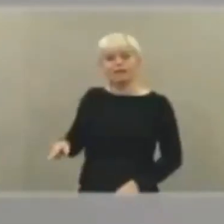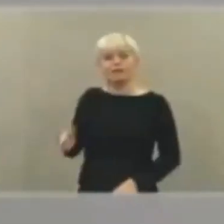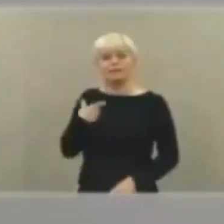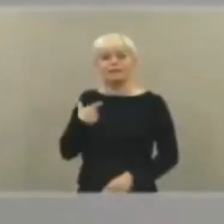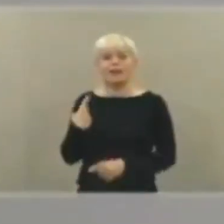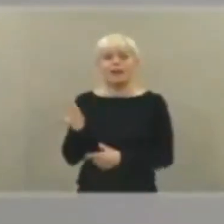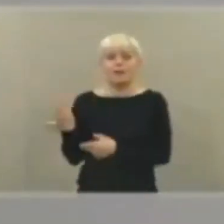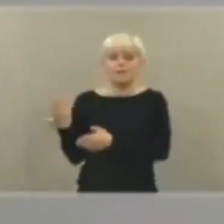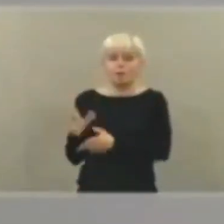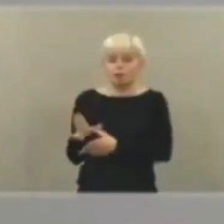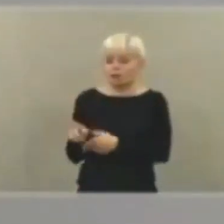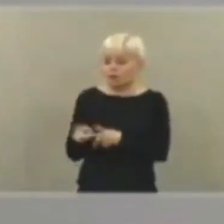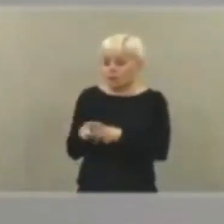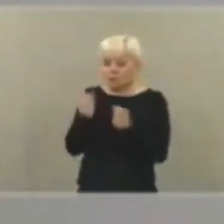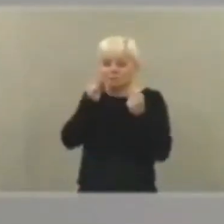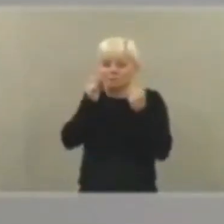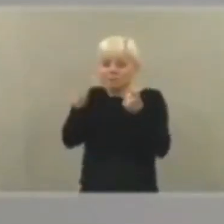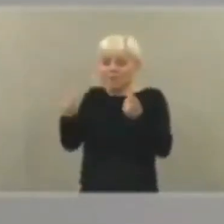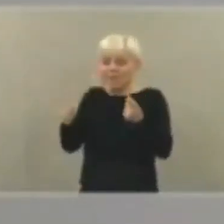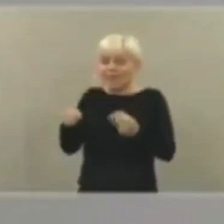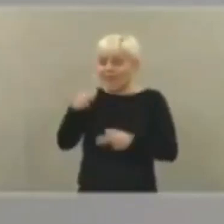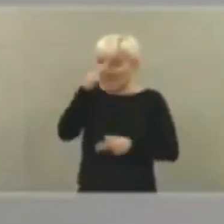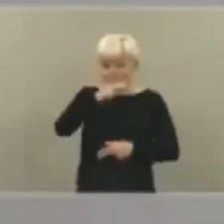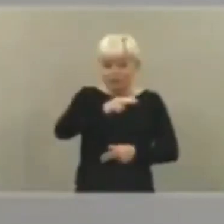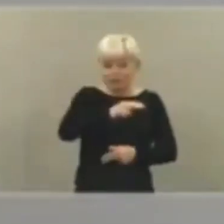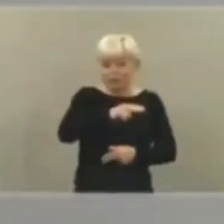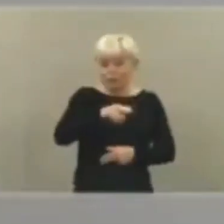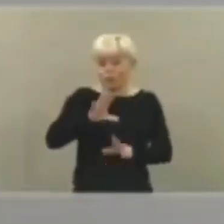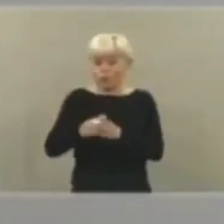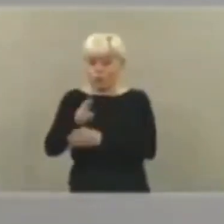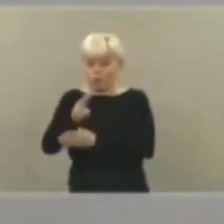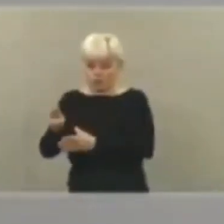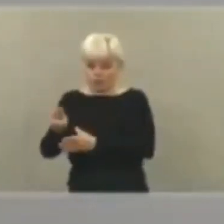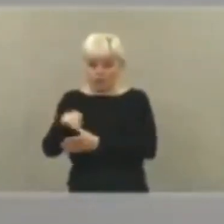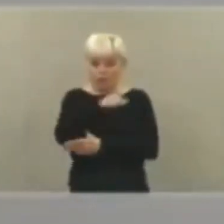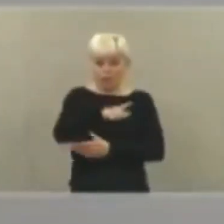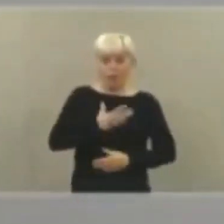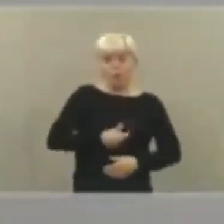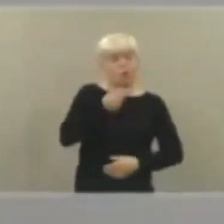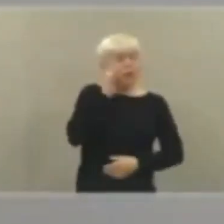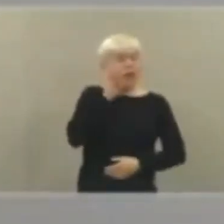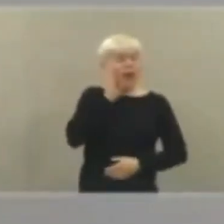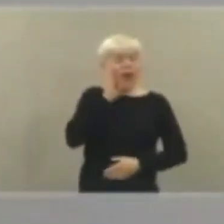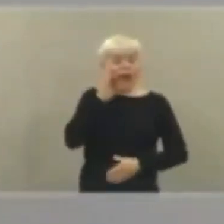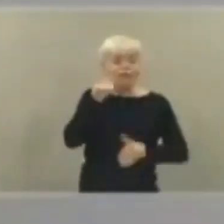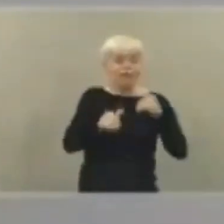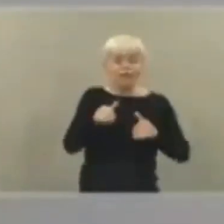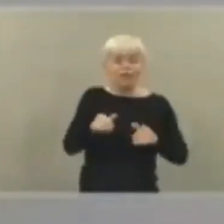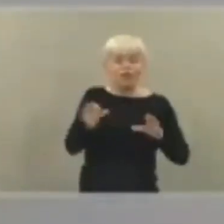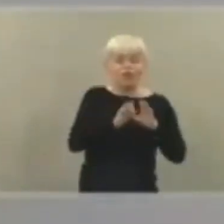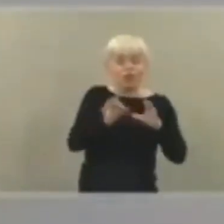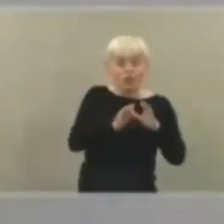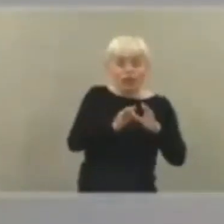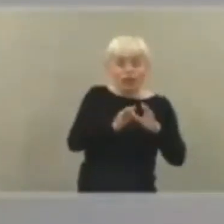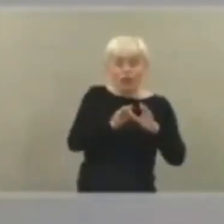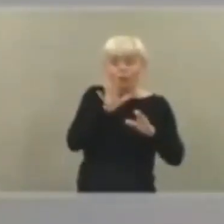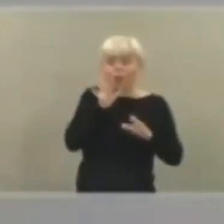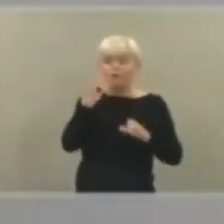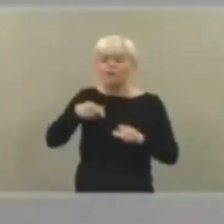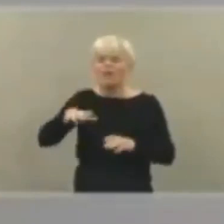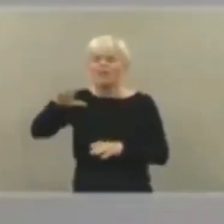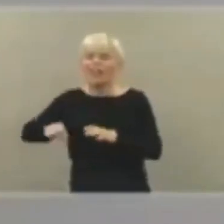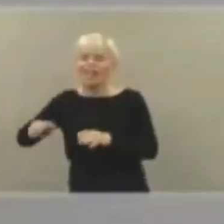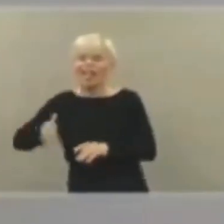el poco respeto que el Partido Popular tiene a los murcianos que votaron a Ciudadanos no para que ustedes los compren,